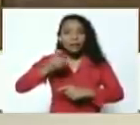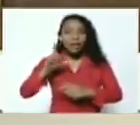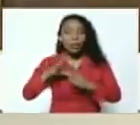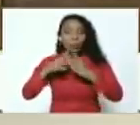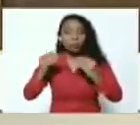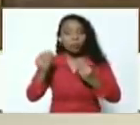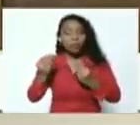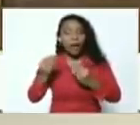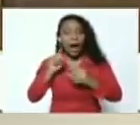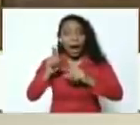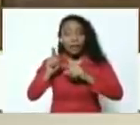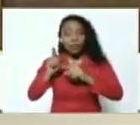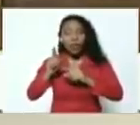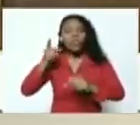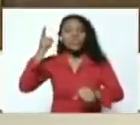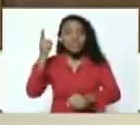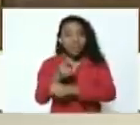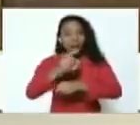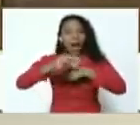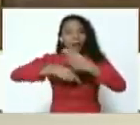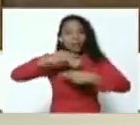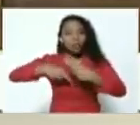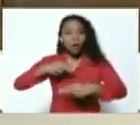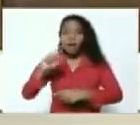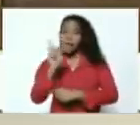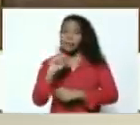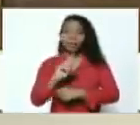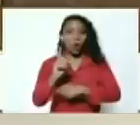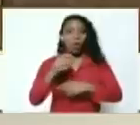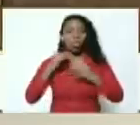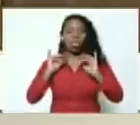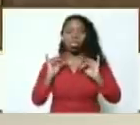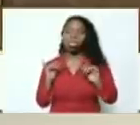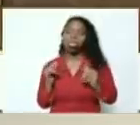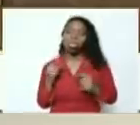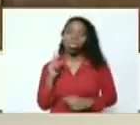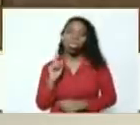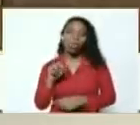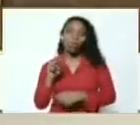permanente. Esa debe ser la revolución y no cansarnos nunca.